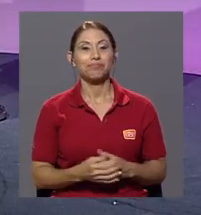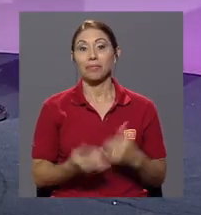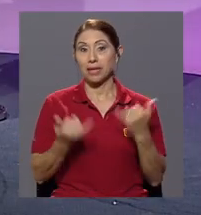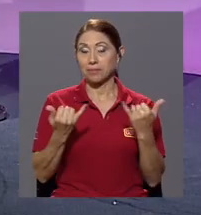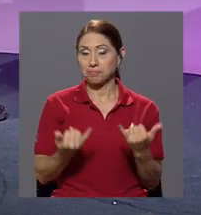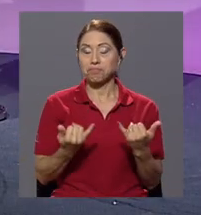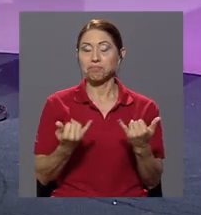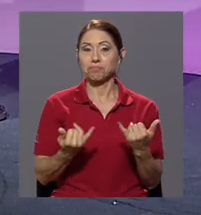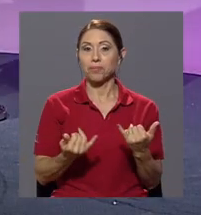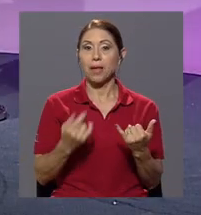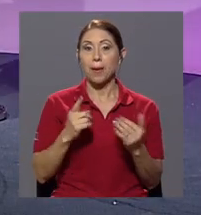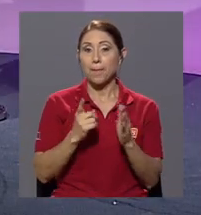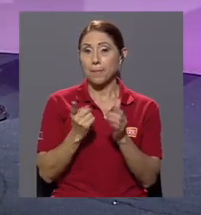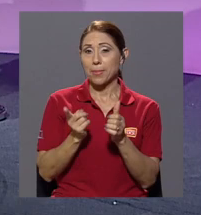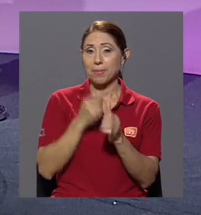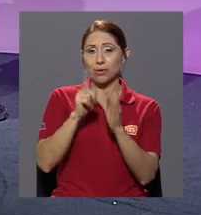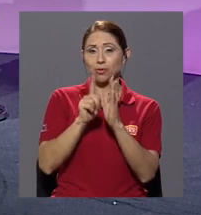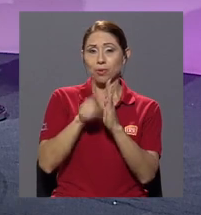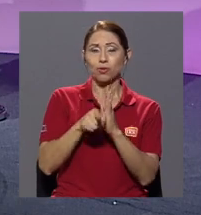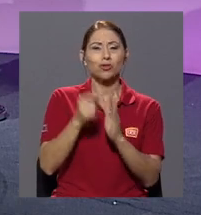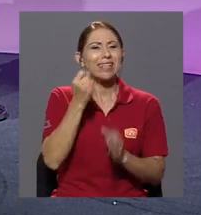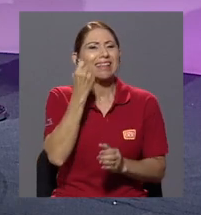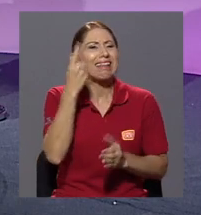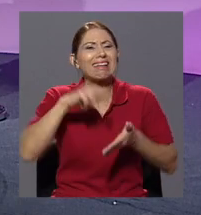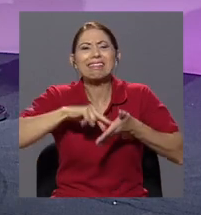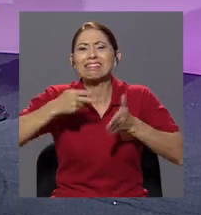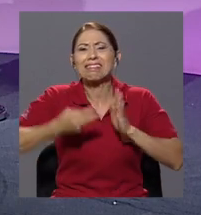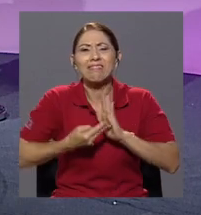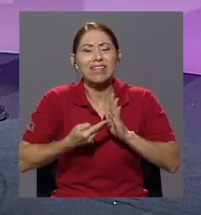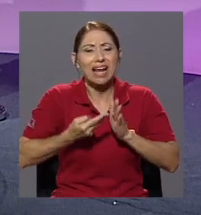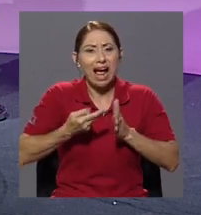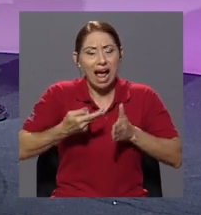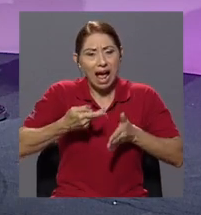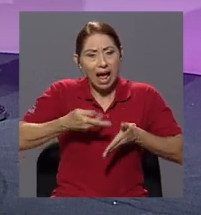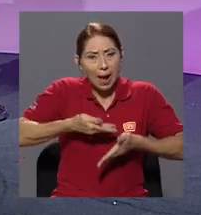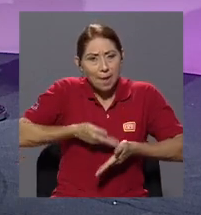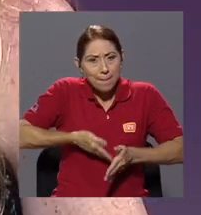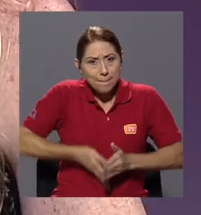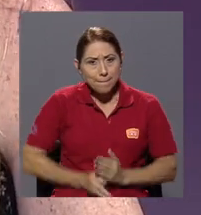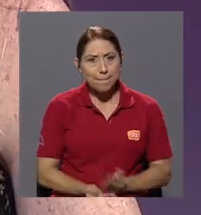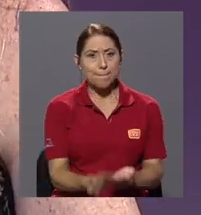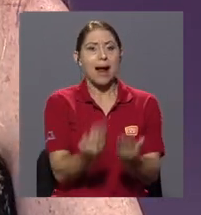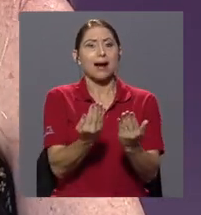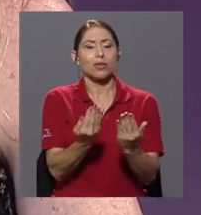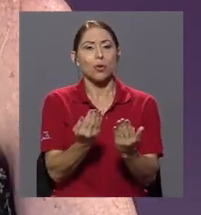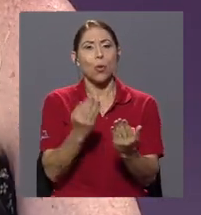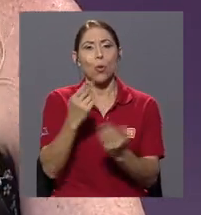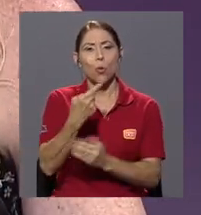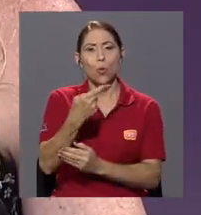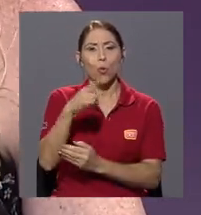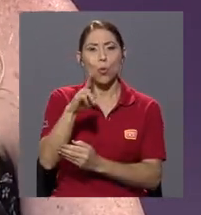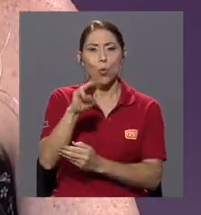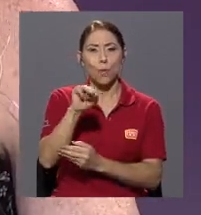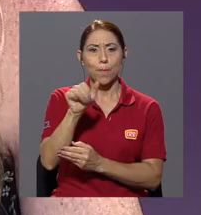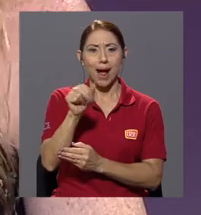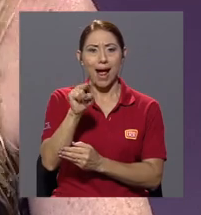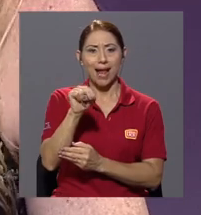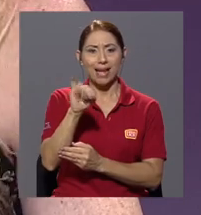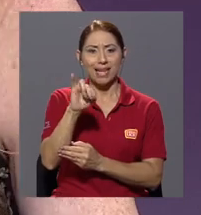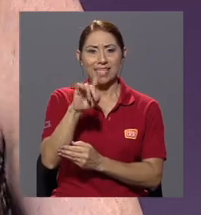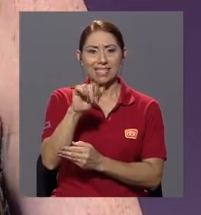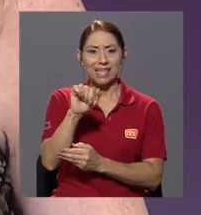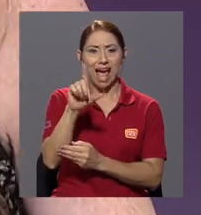vamos a dedicar los primeros minutos a entender qué es el parto humanizado el parto es